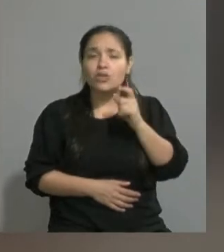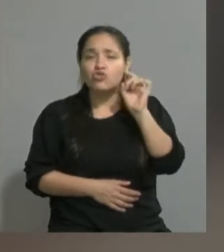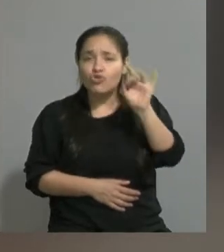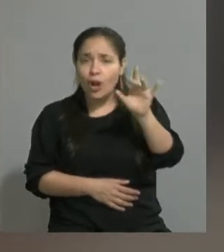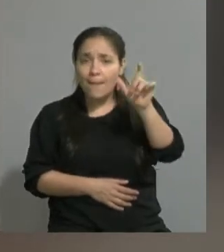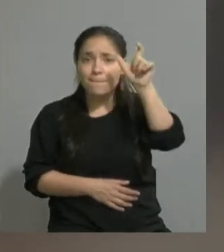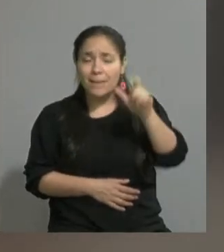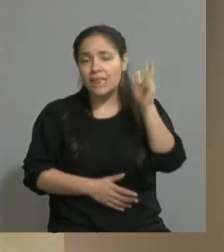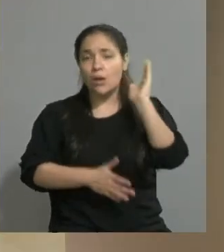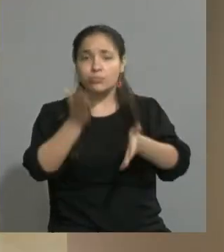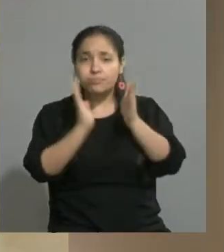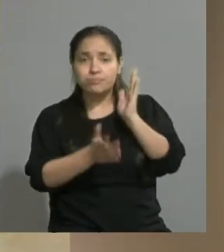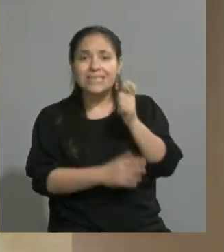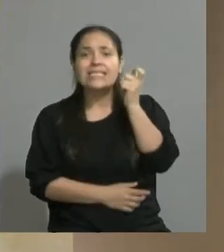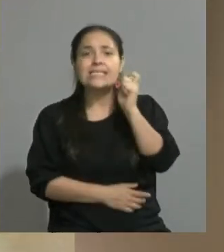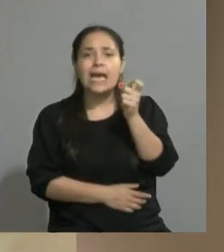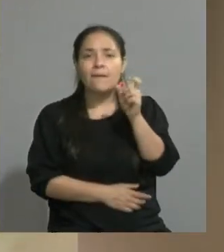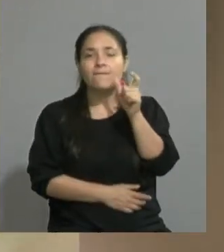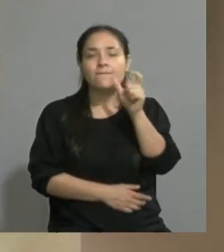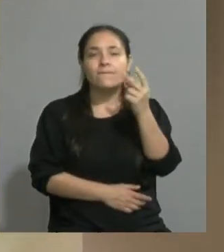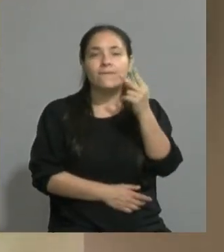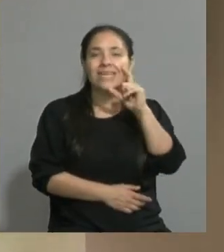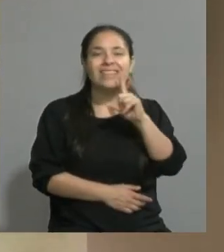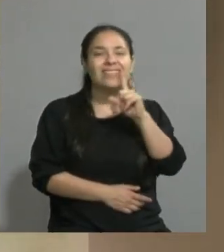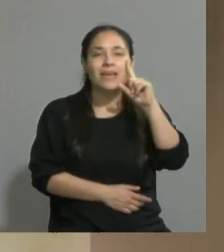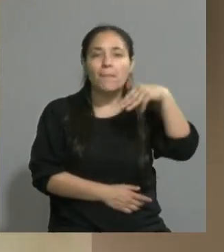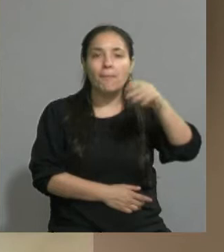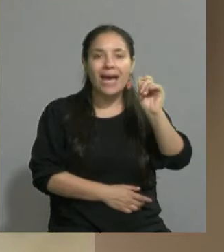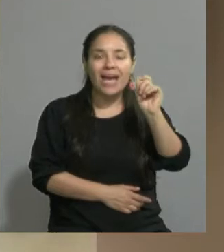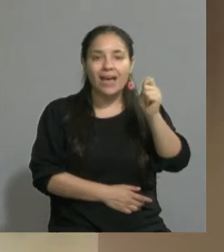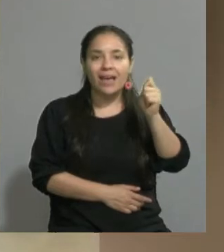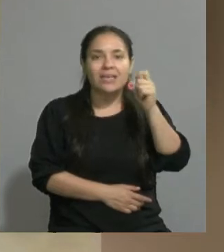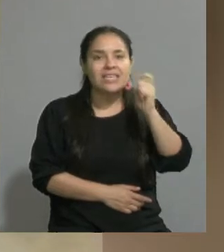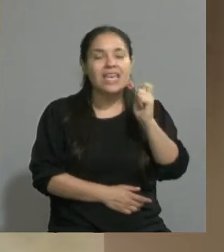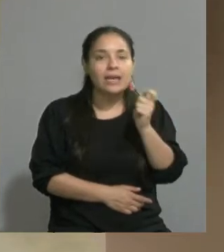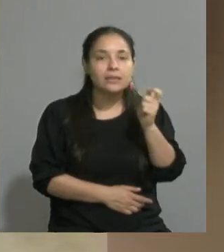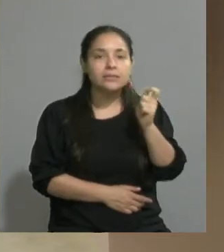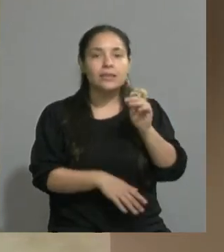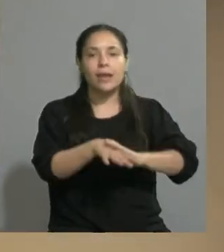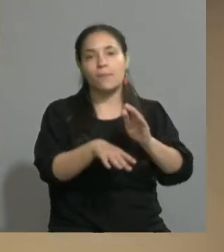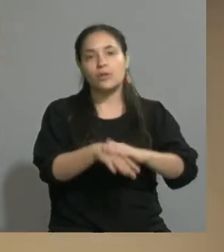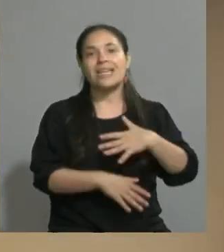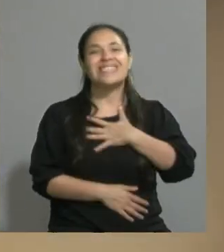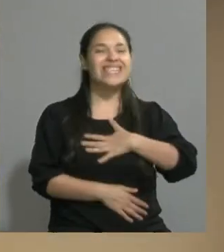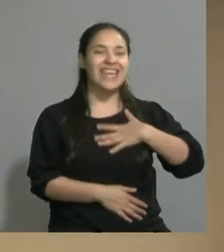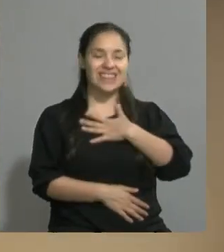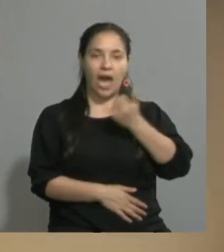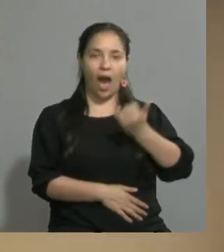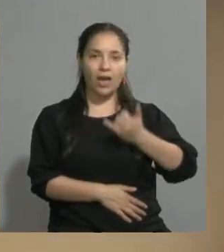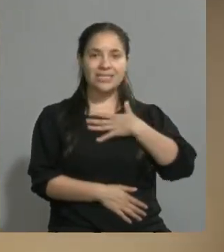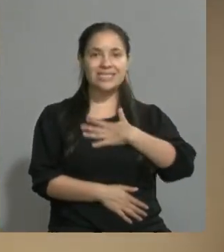de actos de crueldad o de maltrato quien siente, quien es un ser